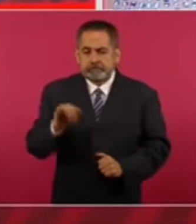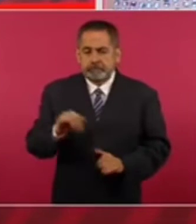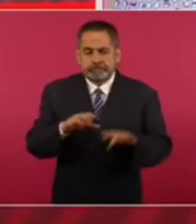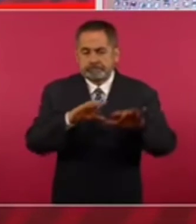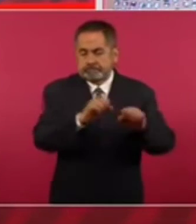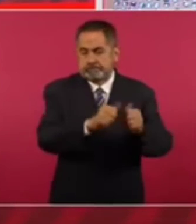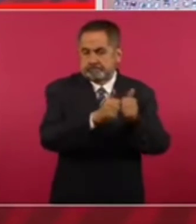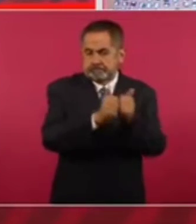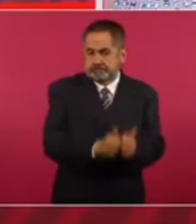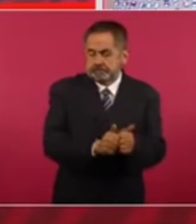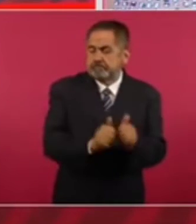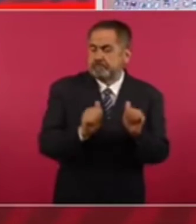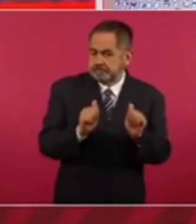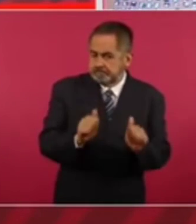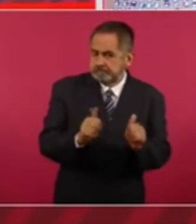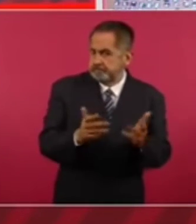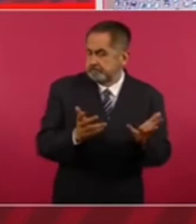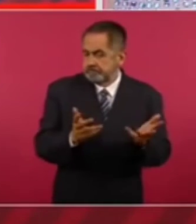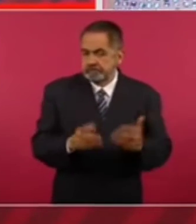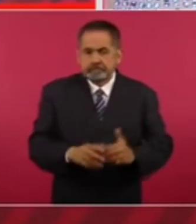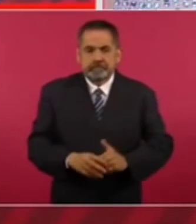mantuvo.